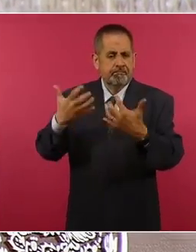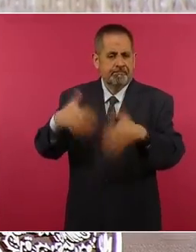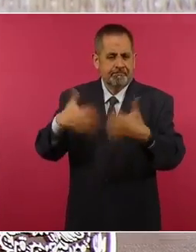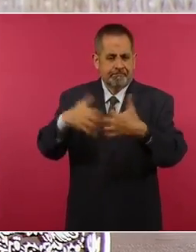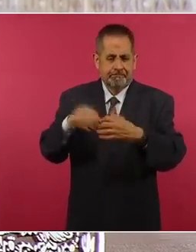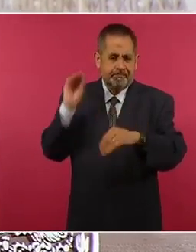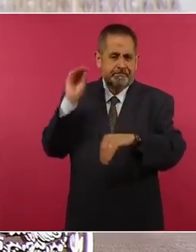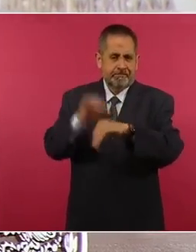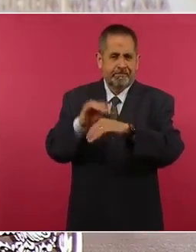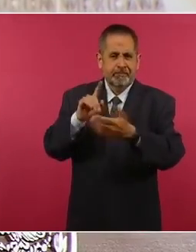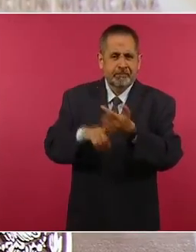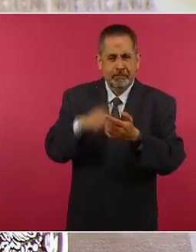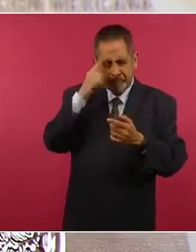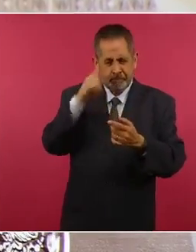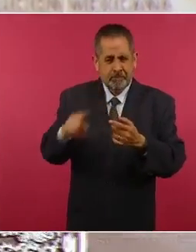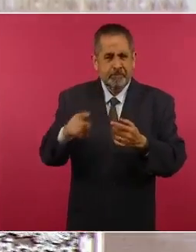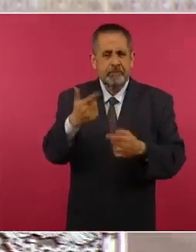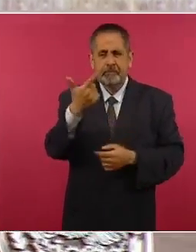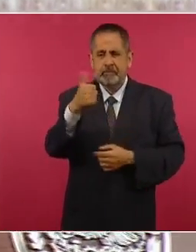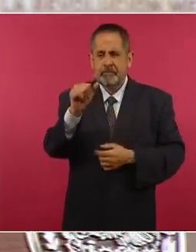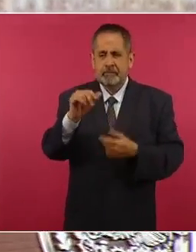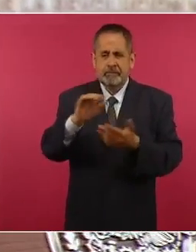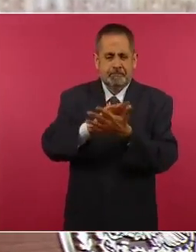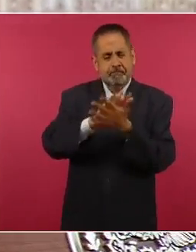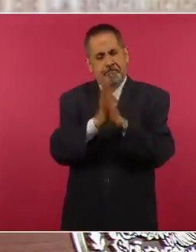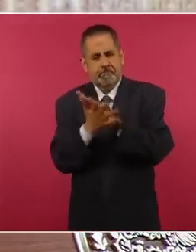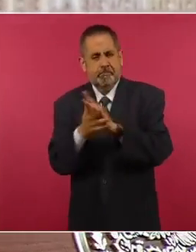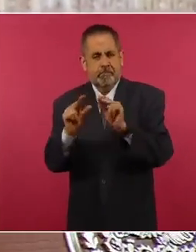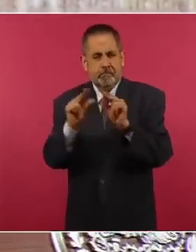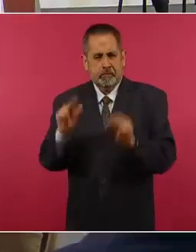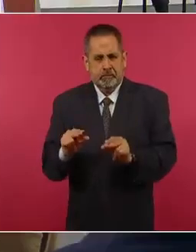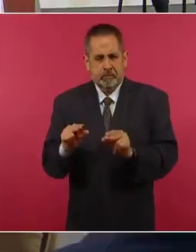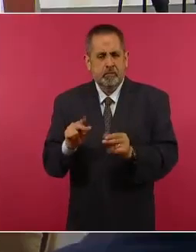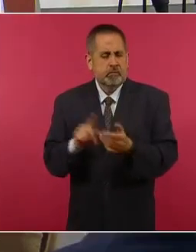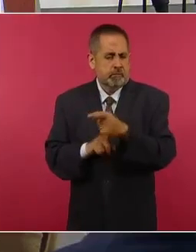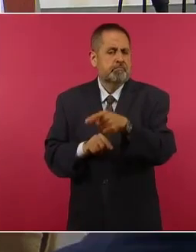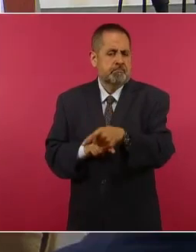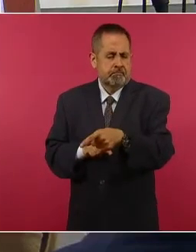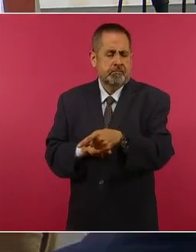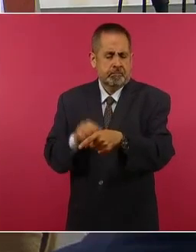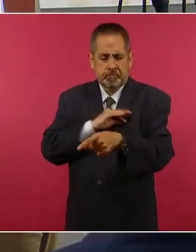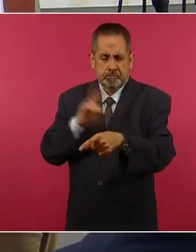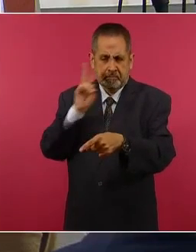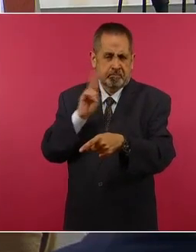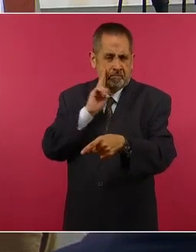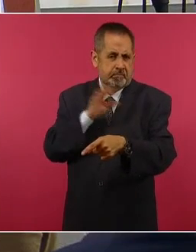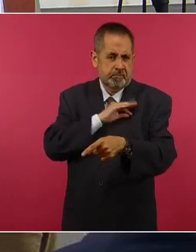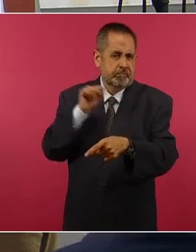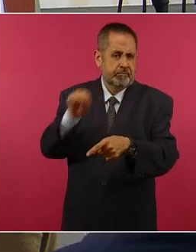de licuefacción. Es una planta que